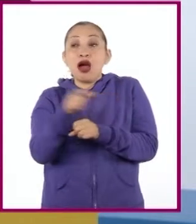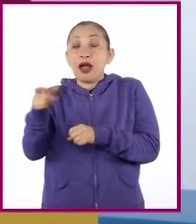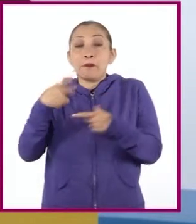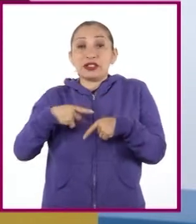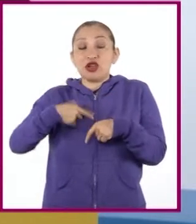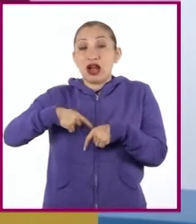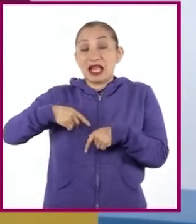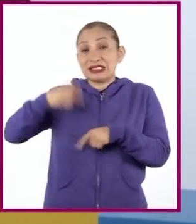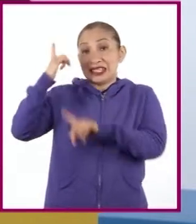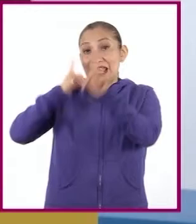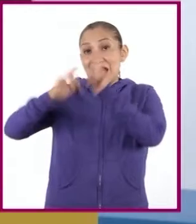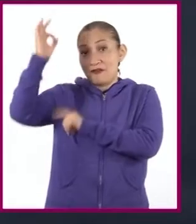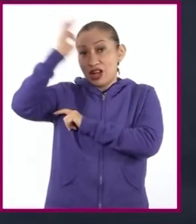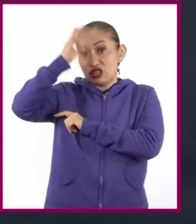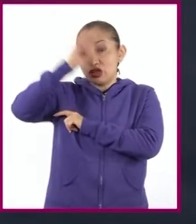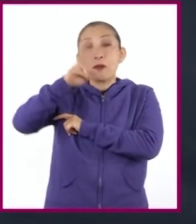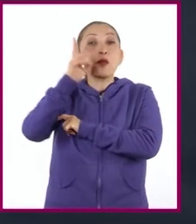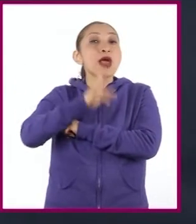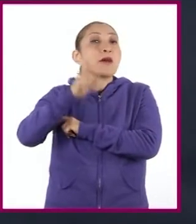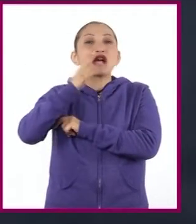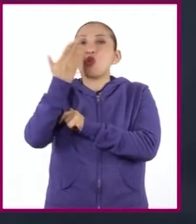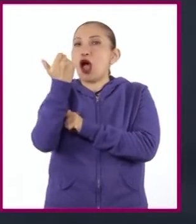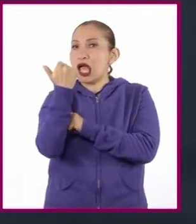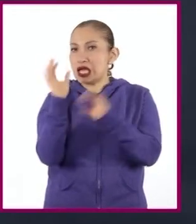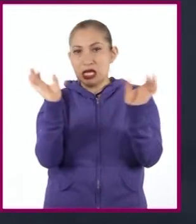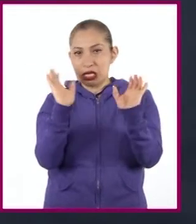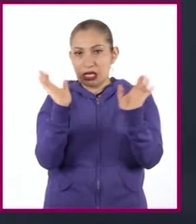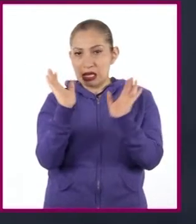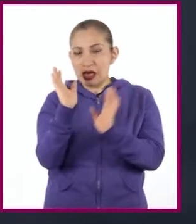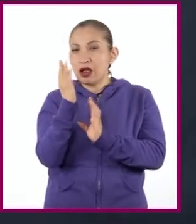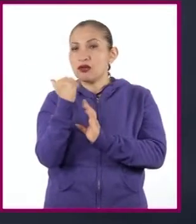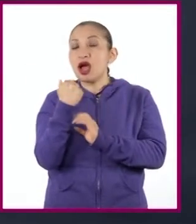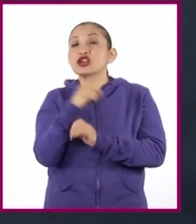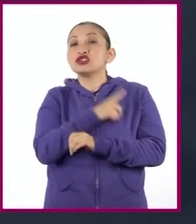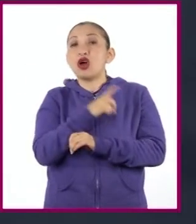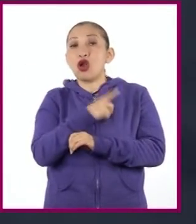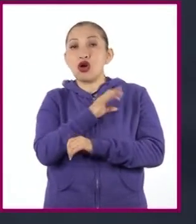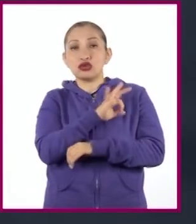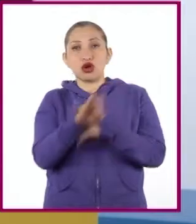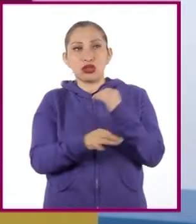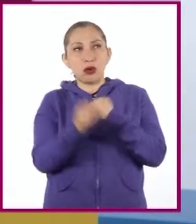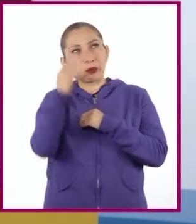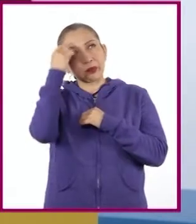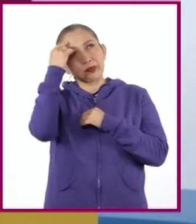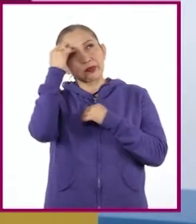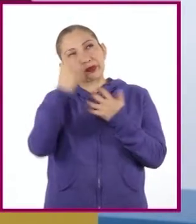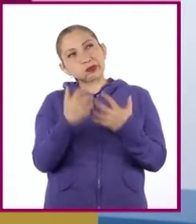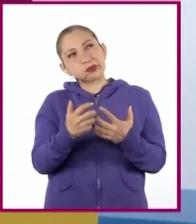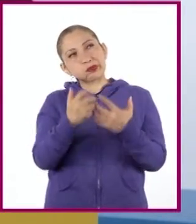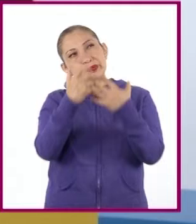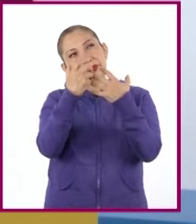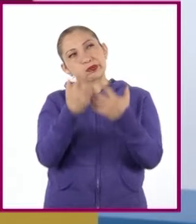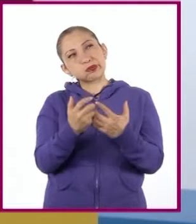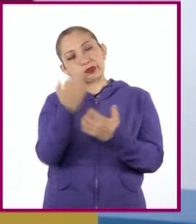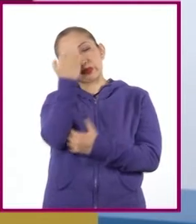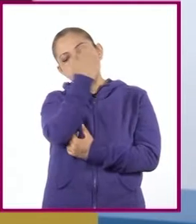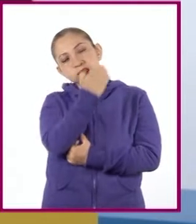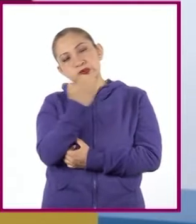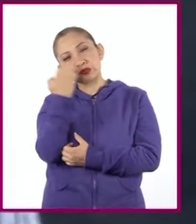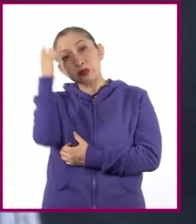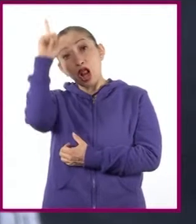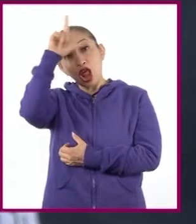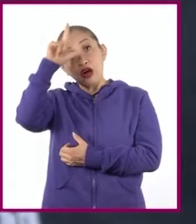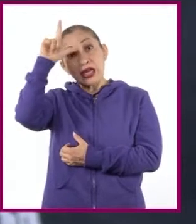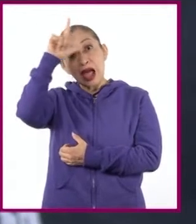filósofos griegos no hacían experimentos para comprobar sus hipótesis, ya que todo lo desarrollaban por medio del razonamiento